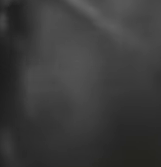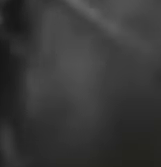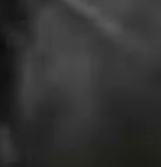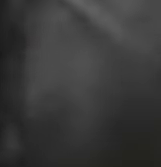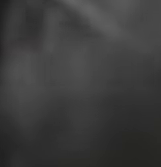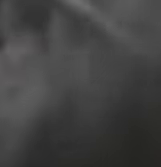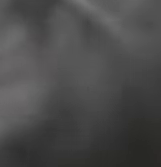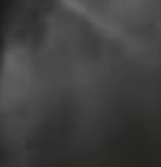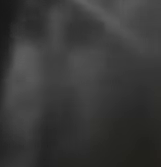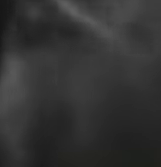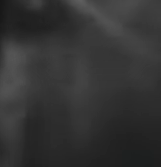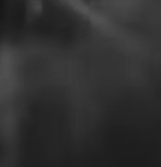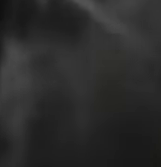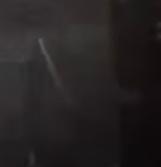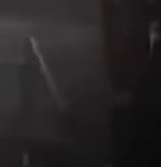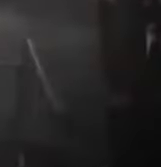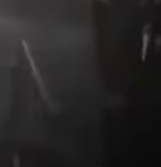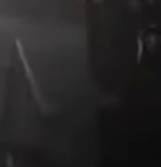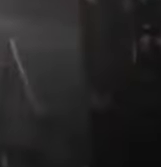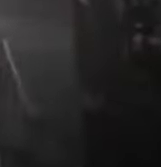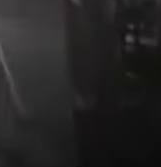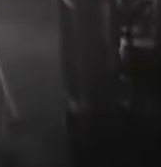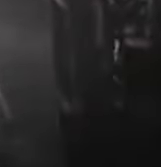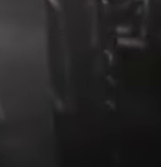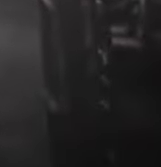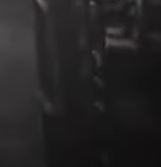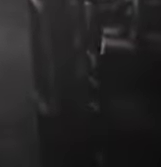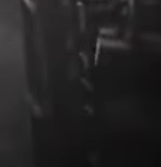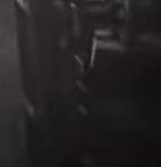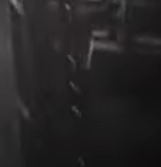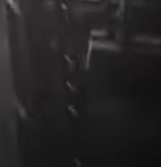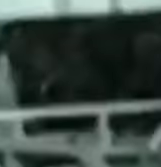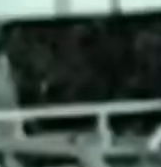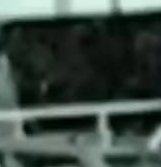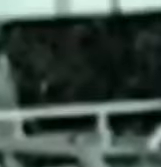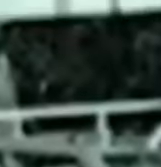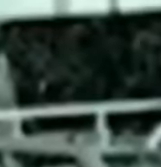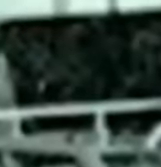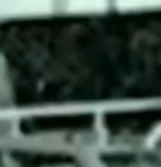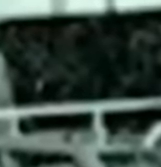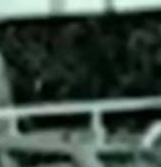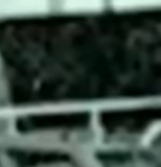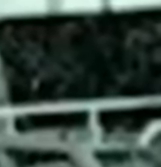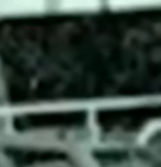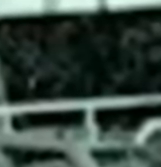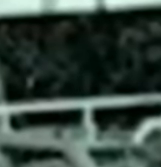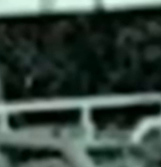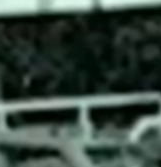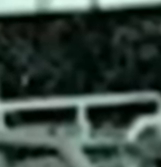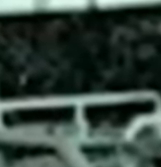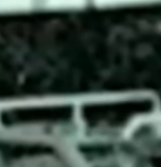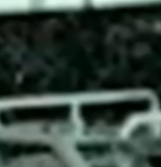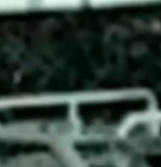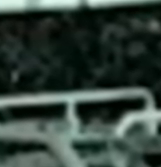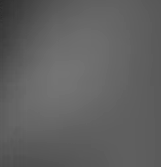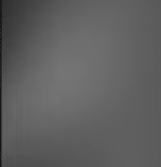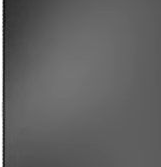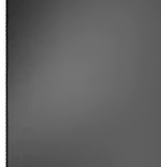de compañías británicas y estadounidenses y creó un monopolio estatal, Petróleos Mexicanos